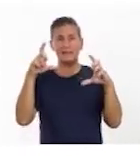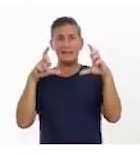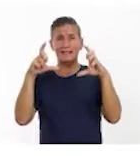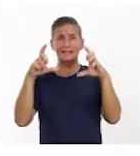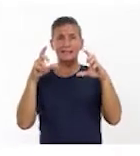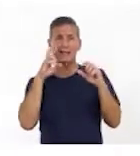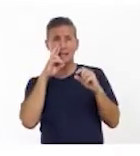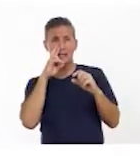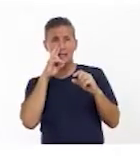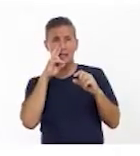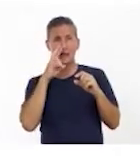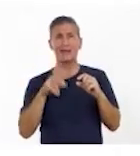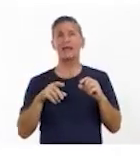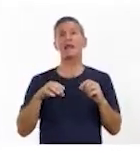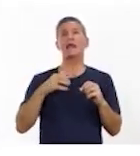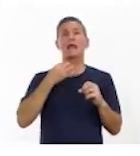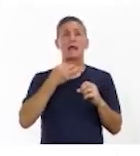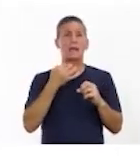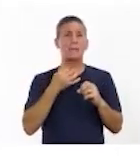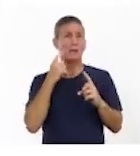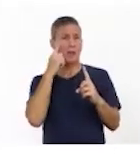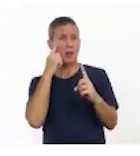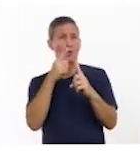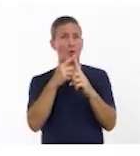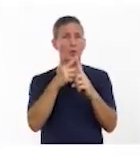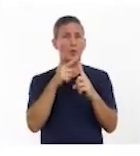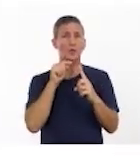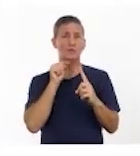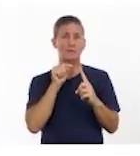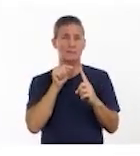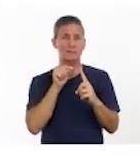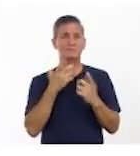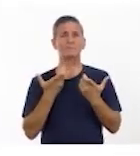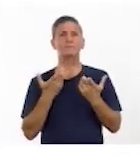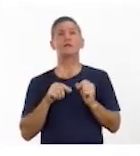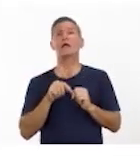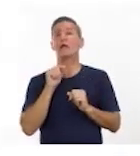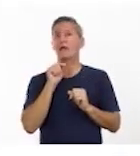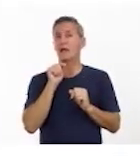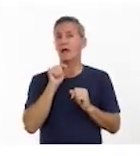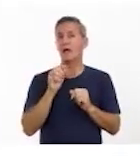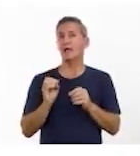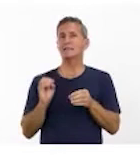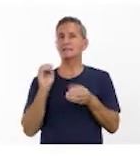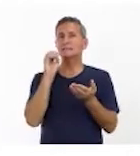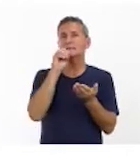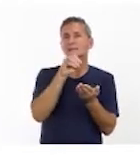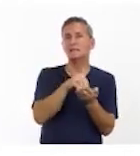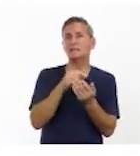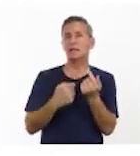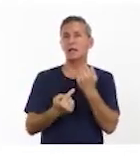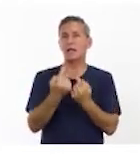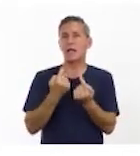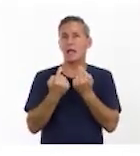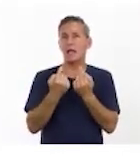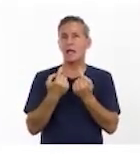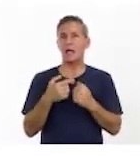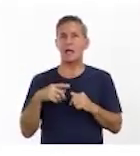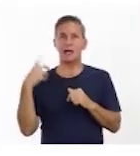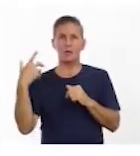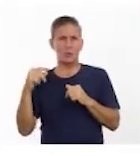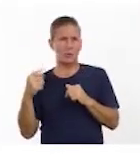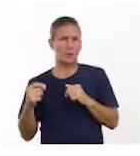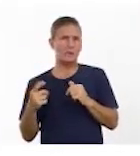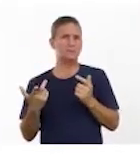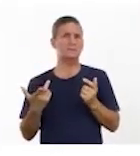paréntesis y en negrita les dice a qué objetivo responde. De igual manera, ahí se les agregó